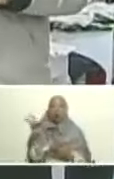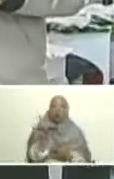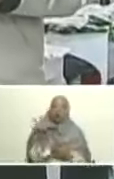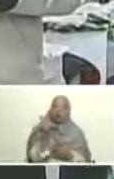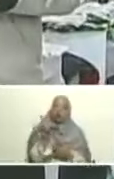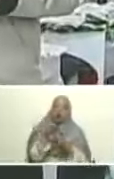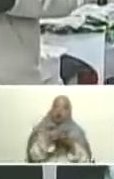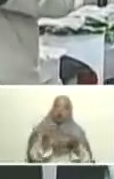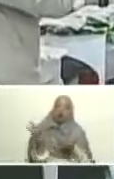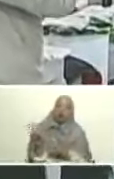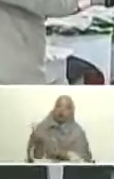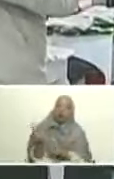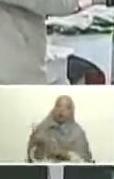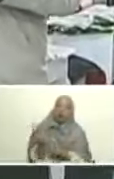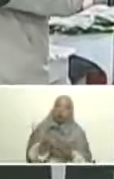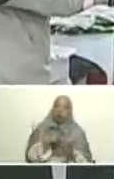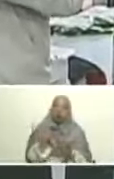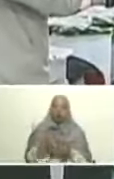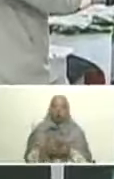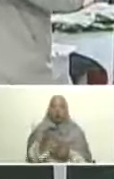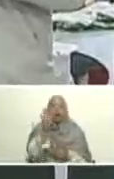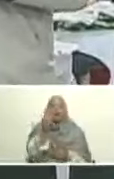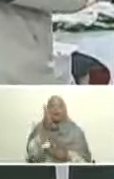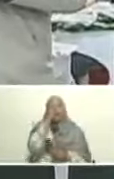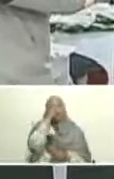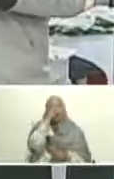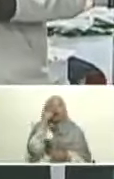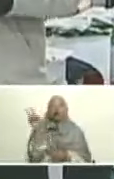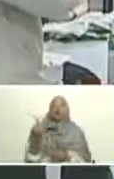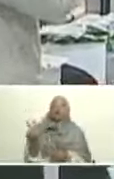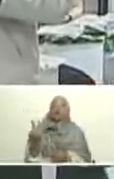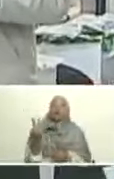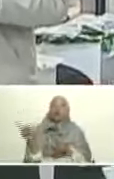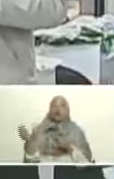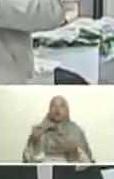grande del país. Entonces el Banco de Venezuela se tiene que convertir